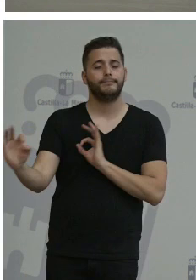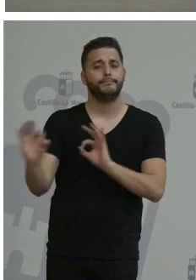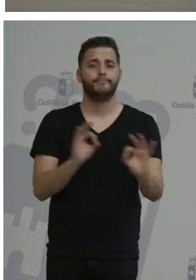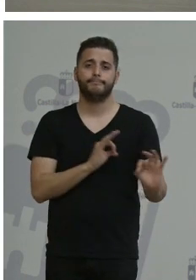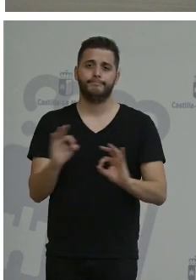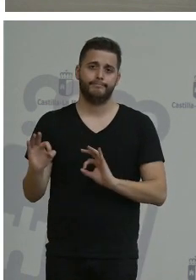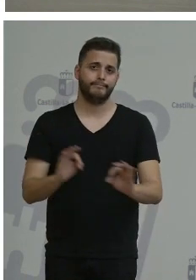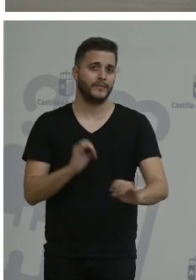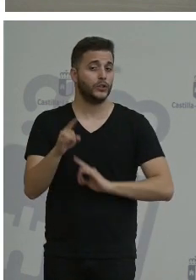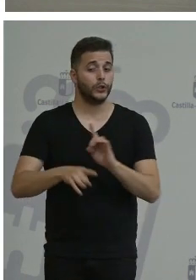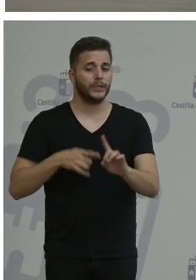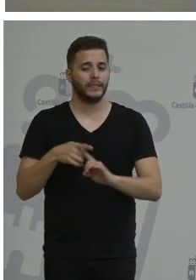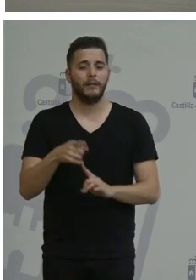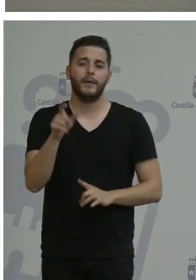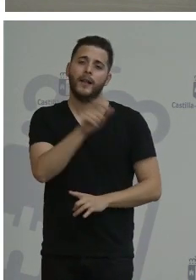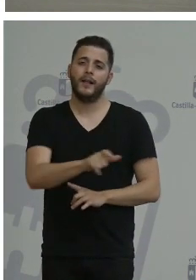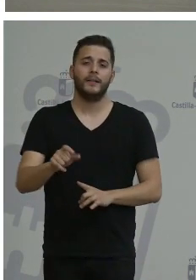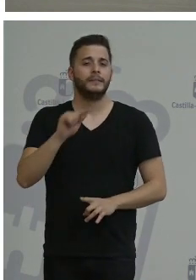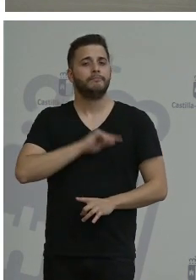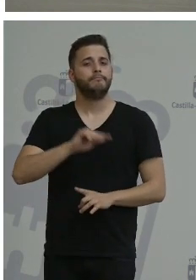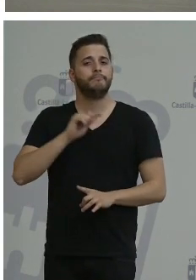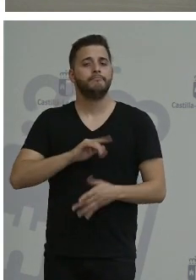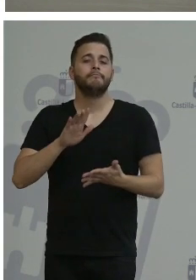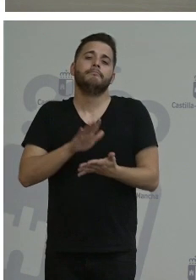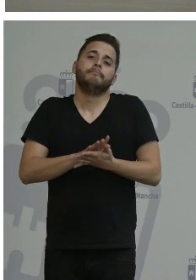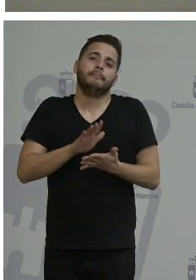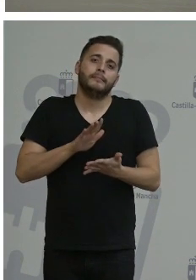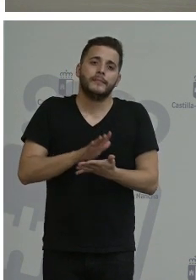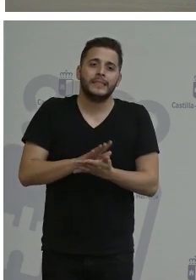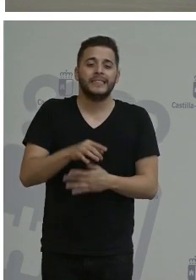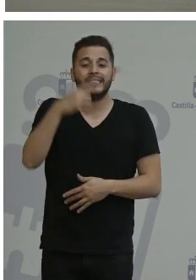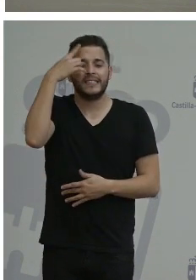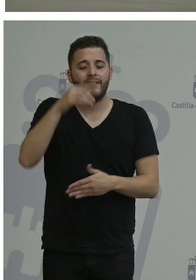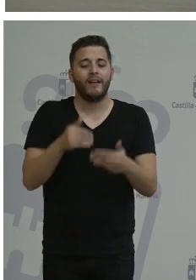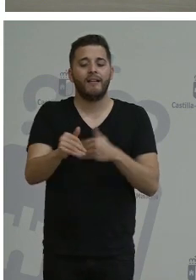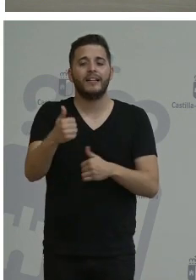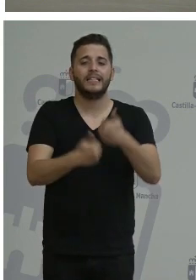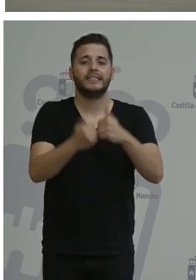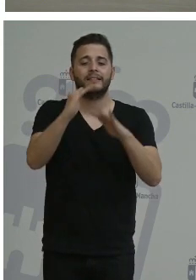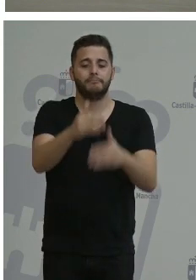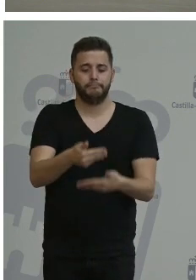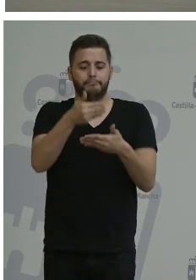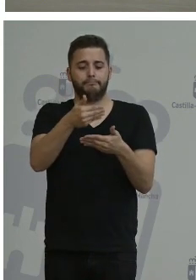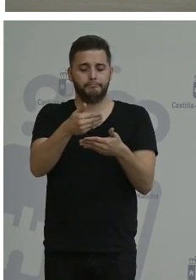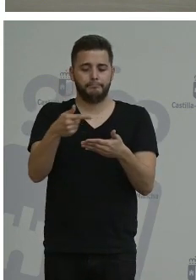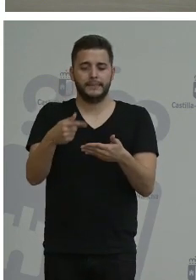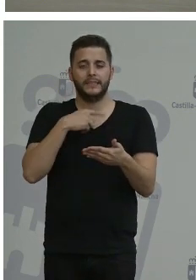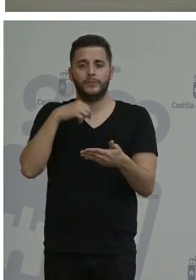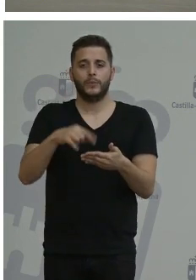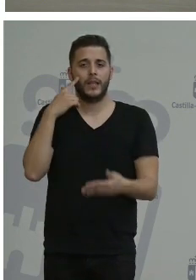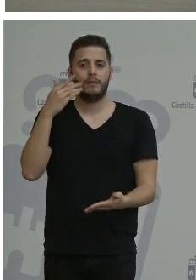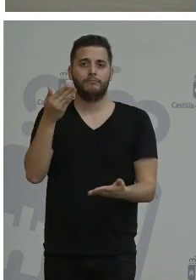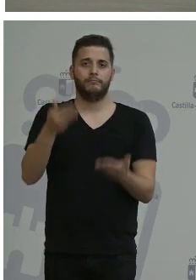esas personas con cierta tranquilidad, sabiendo a lo que se encuentran y puedan hacerlo y medirse la evaluación,